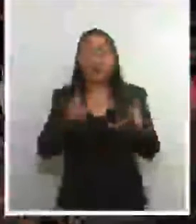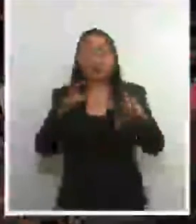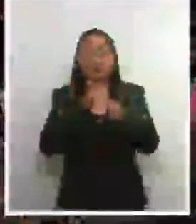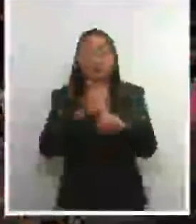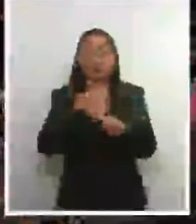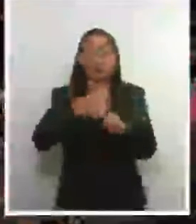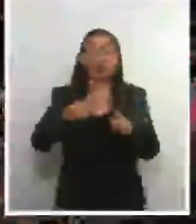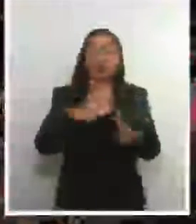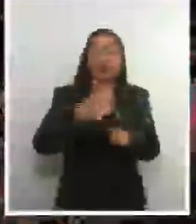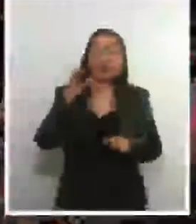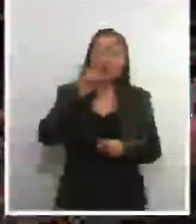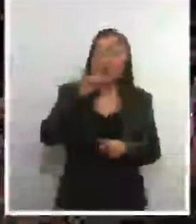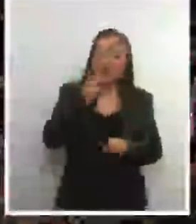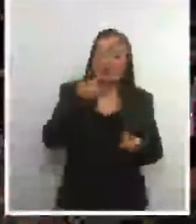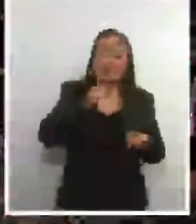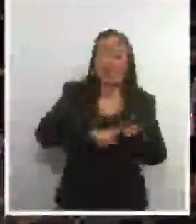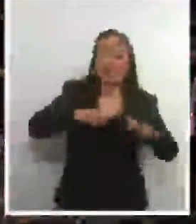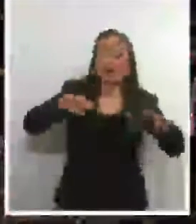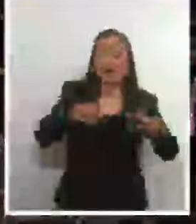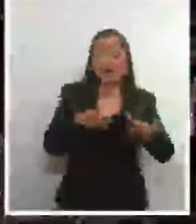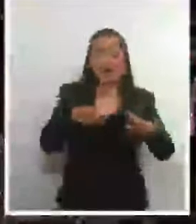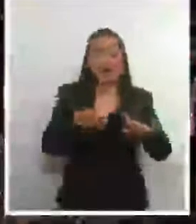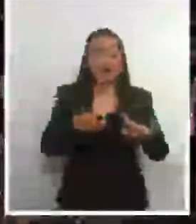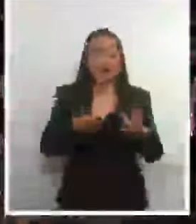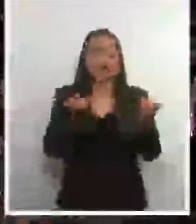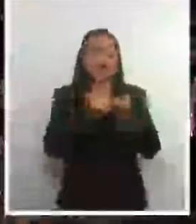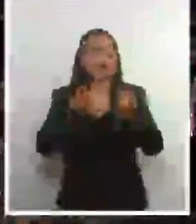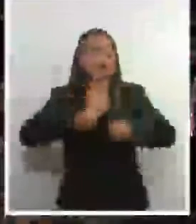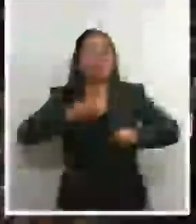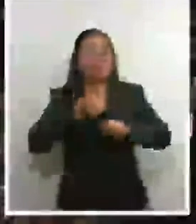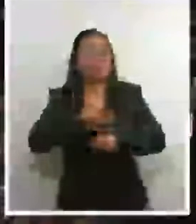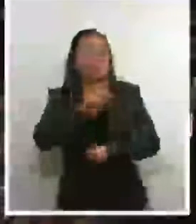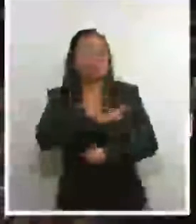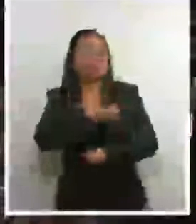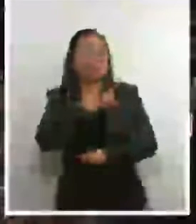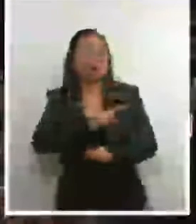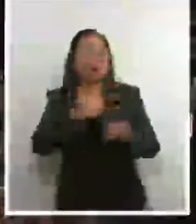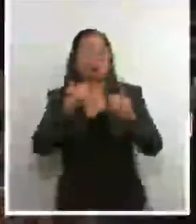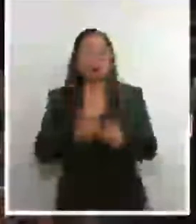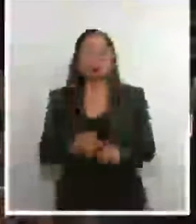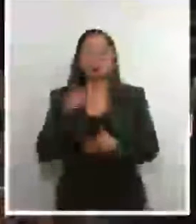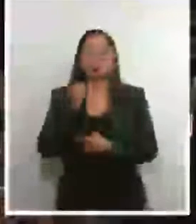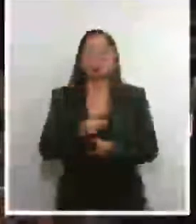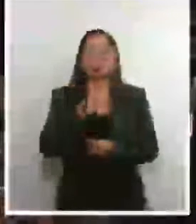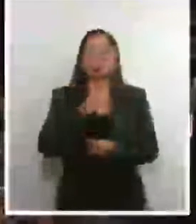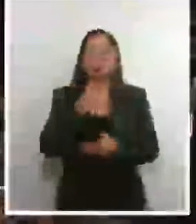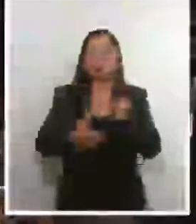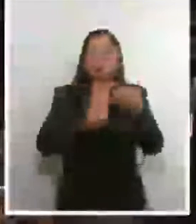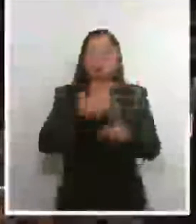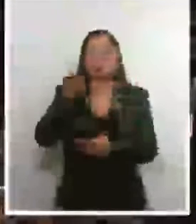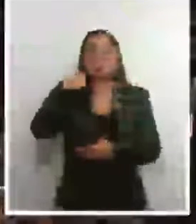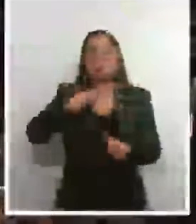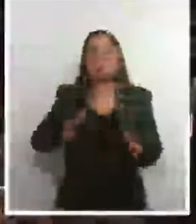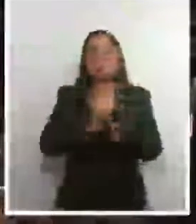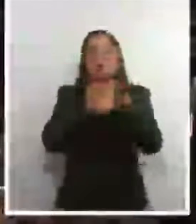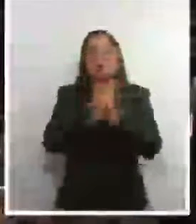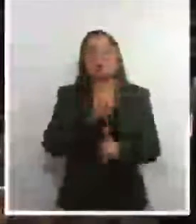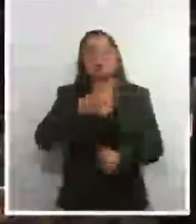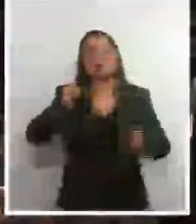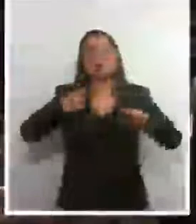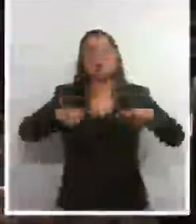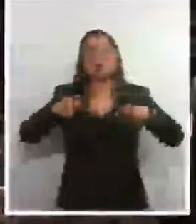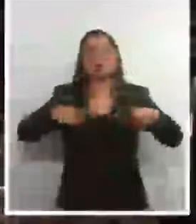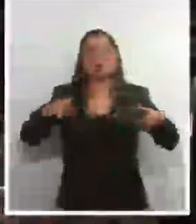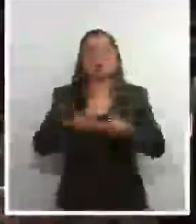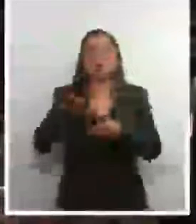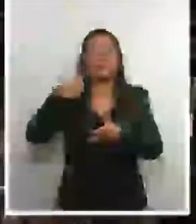cabo las fuerzas policiales y las de seguridad privada, así como los procedimientos de participación ciudadana